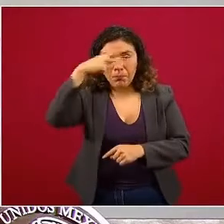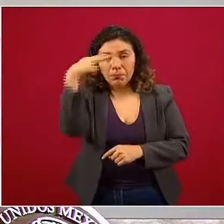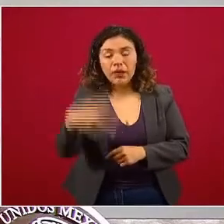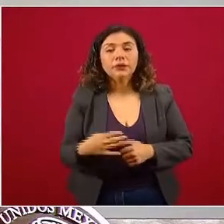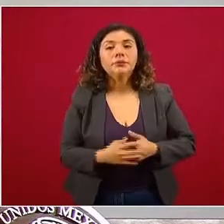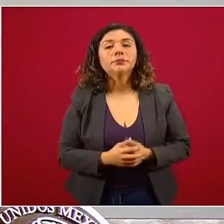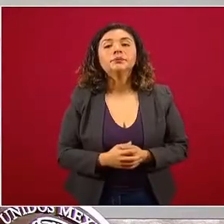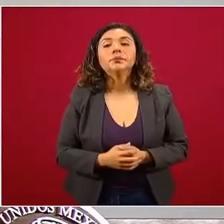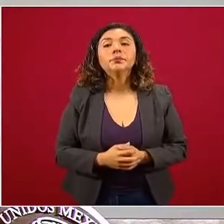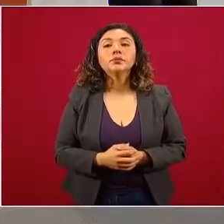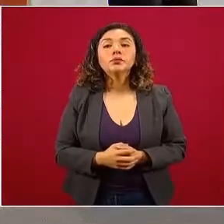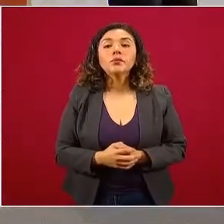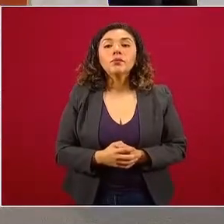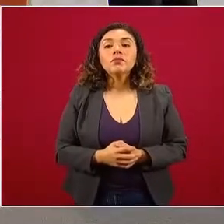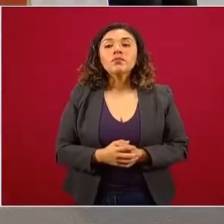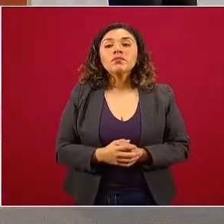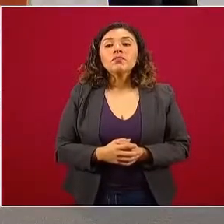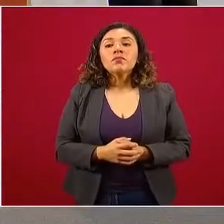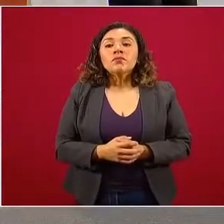nuestro país.